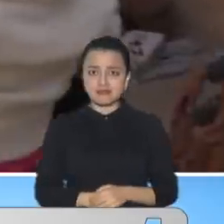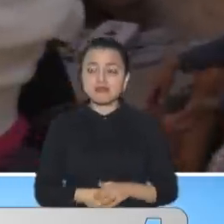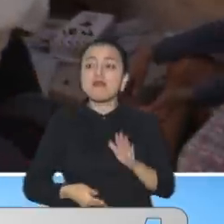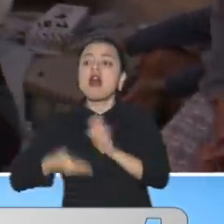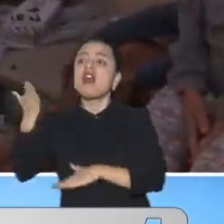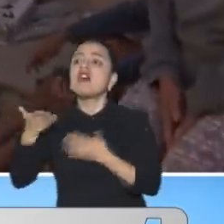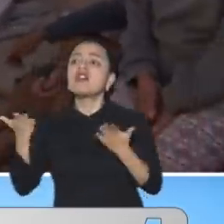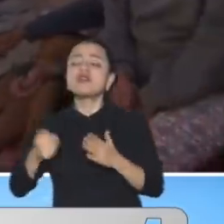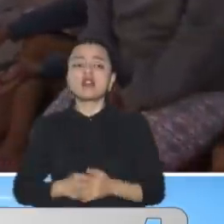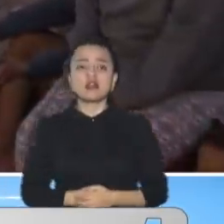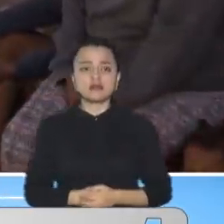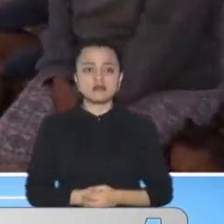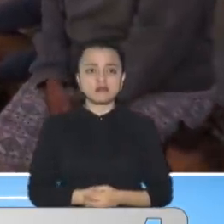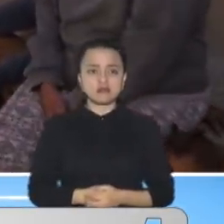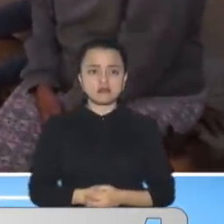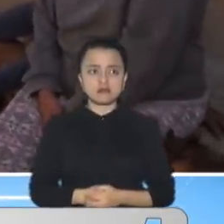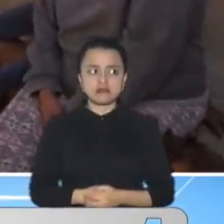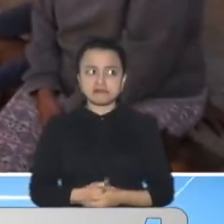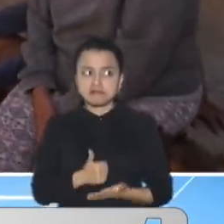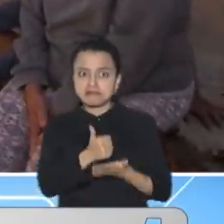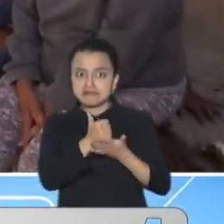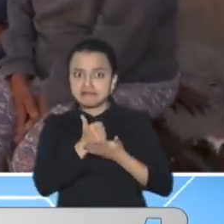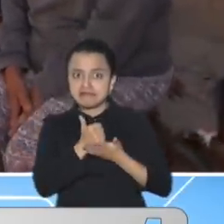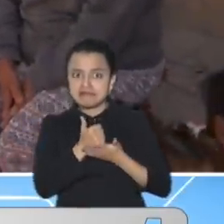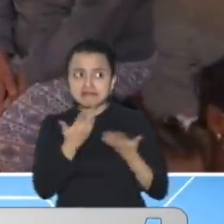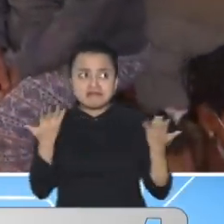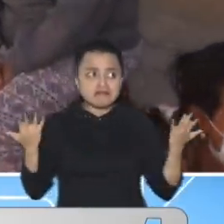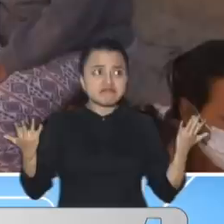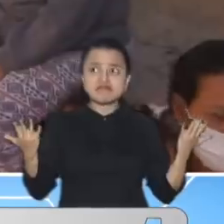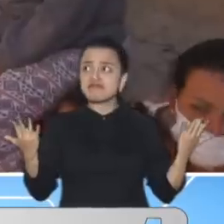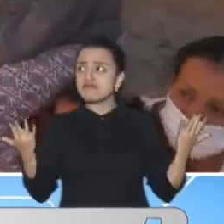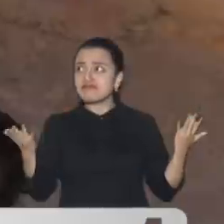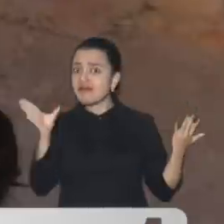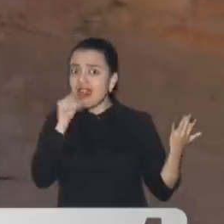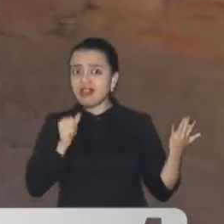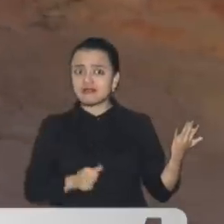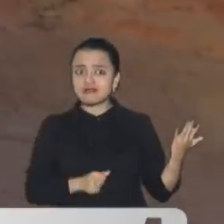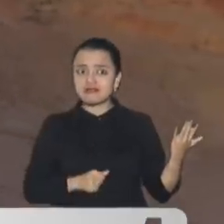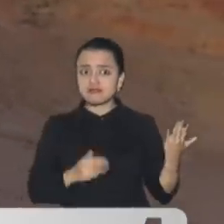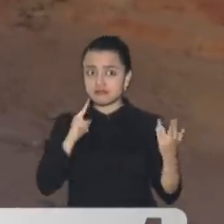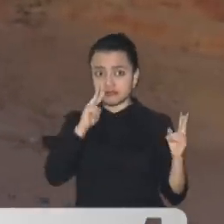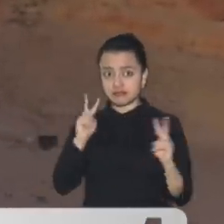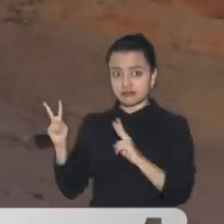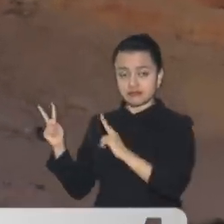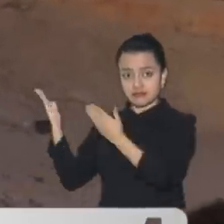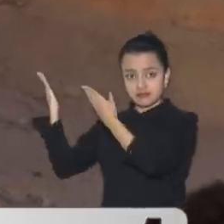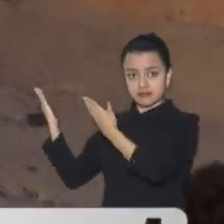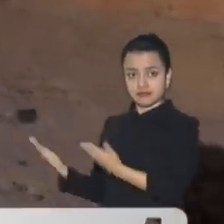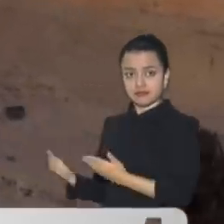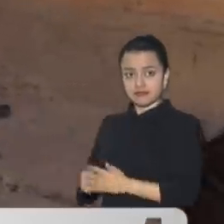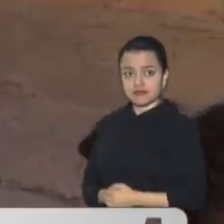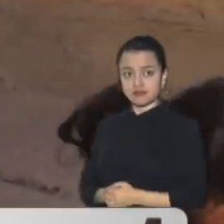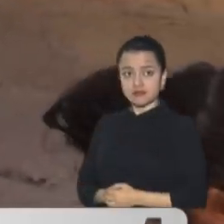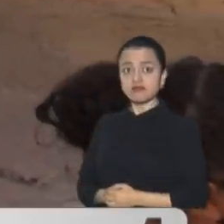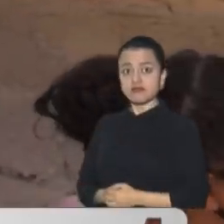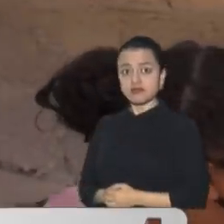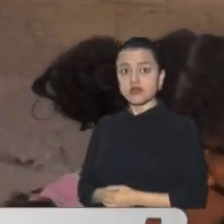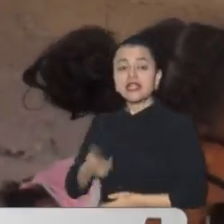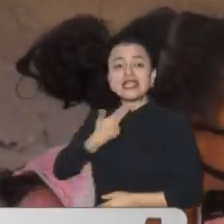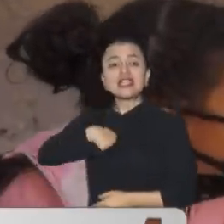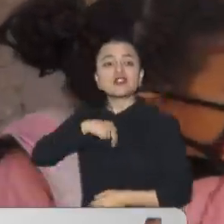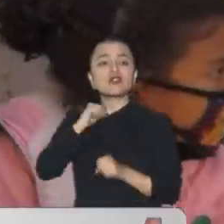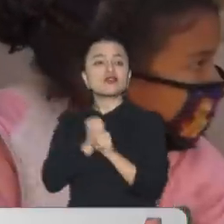O sea, no tenemos ninguna, ni siquiera una ayuda de nadie, y esto es lo que hacemos, esto es lo que